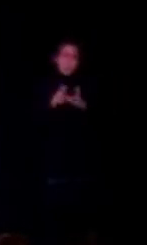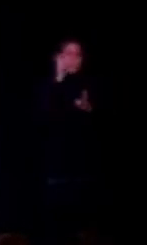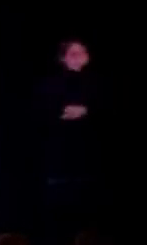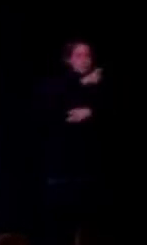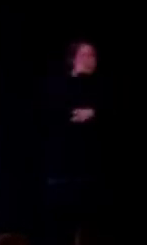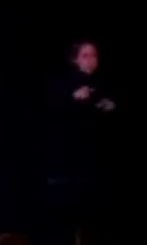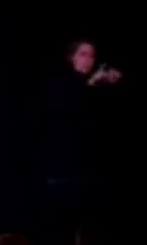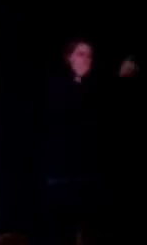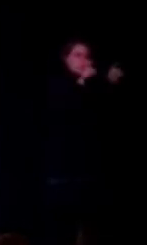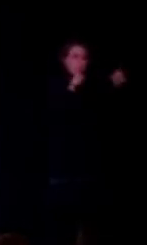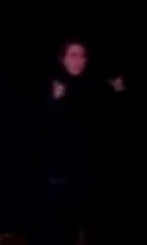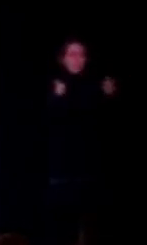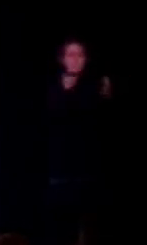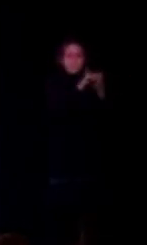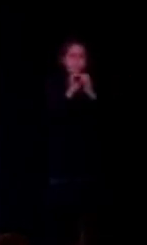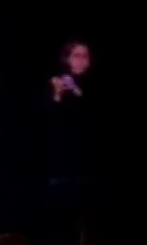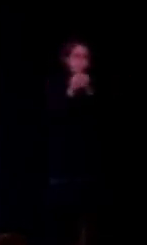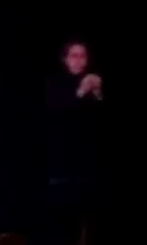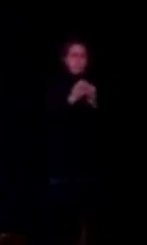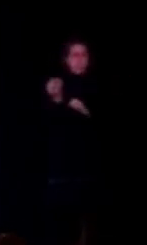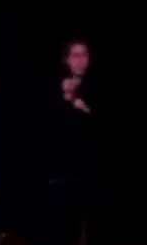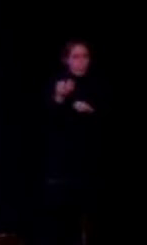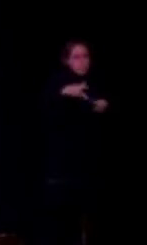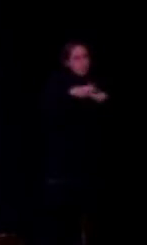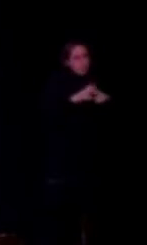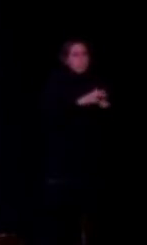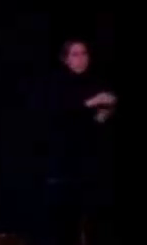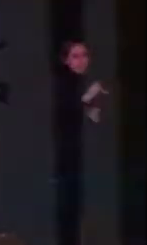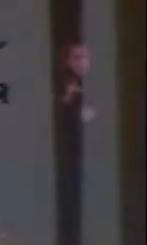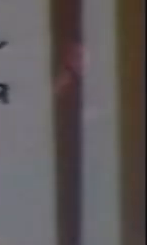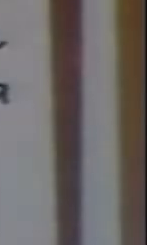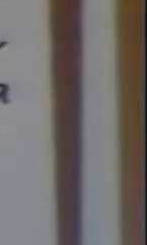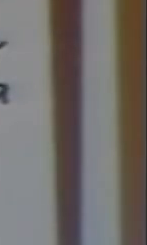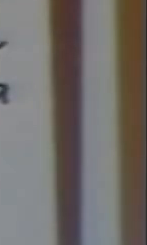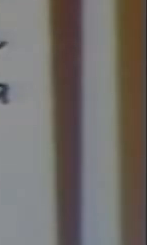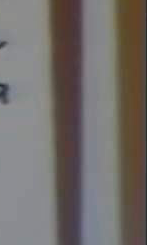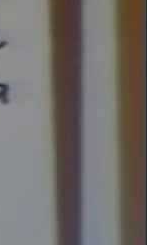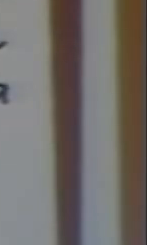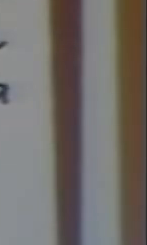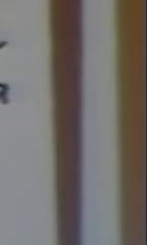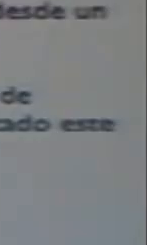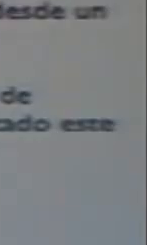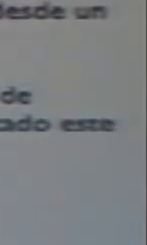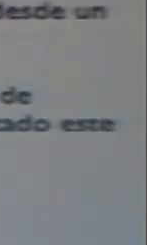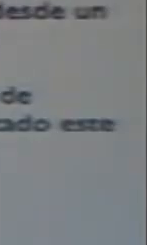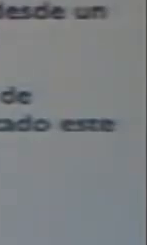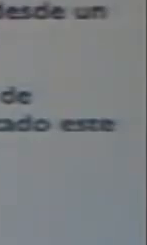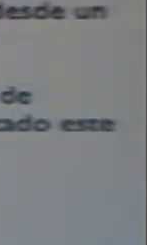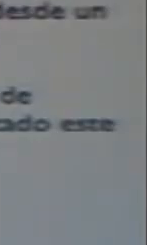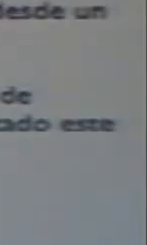entidades y que hay herramientas para ir reflexionando y construyendo paso a paso una escuela inclusiva